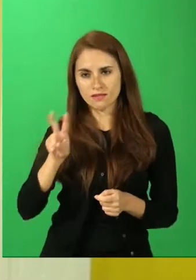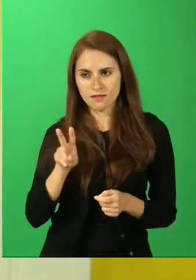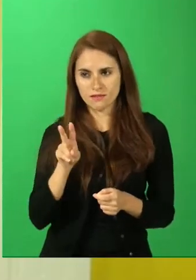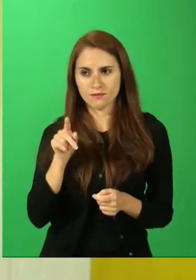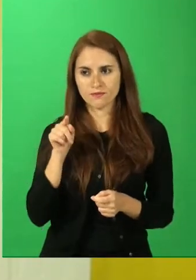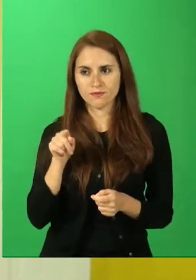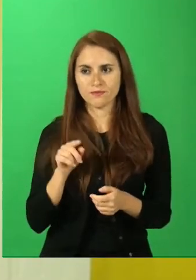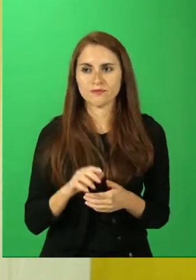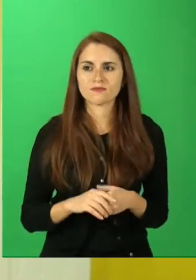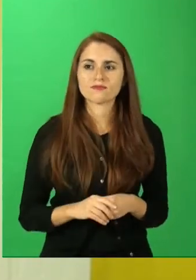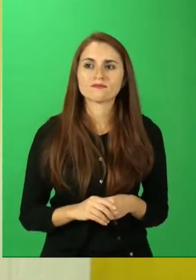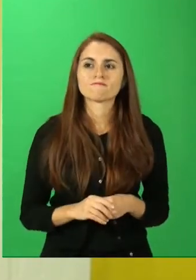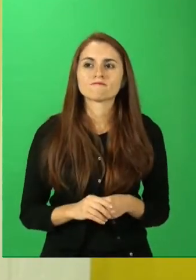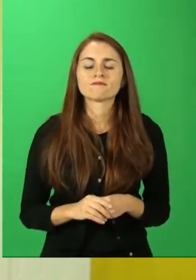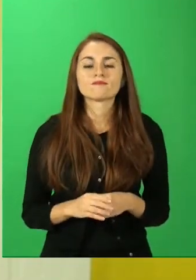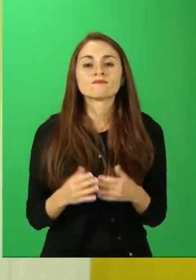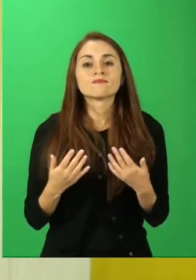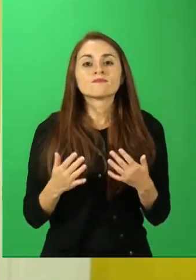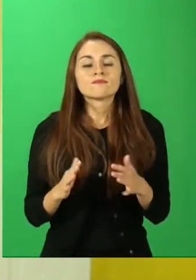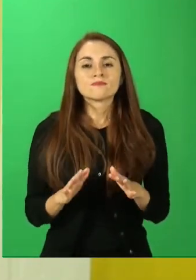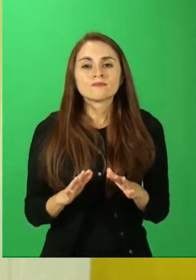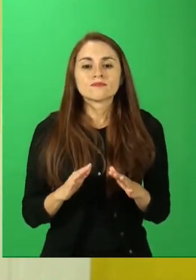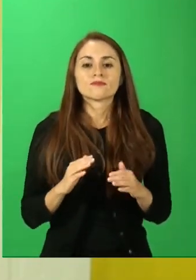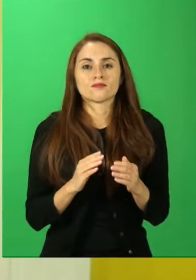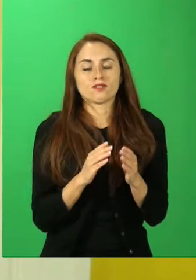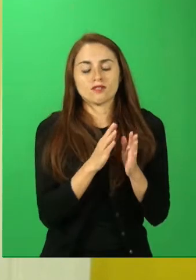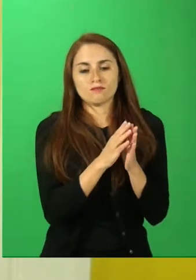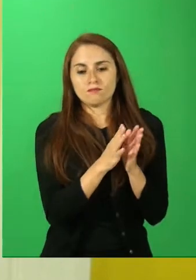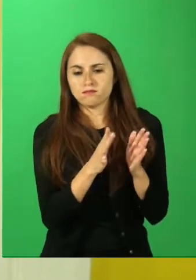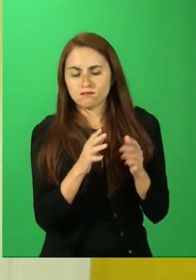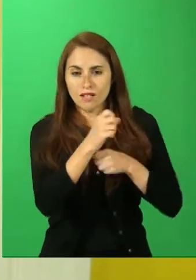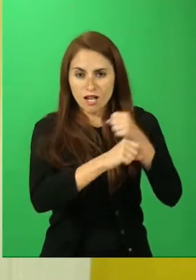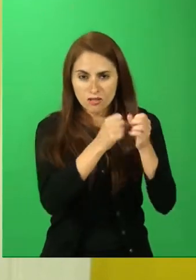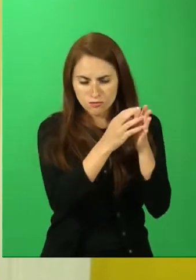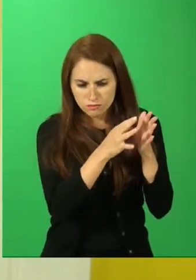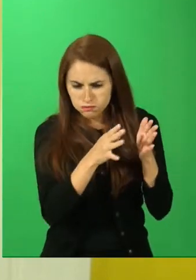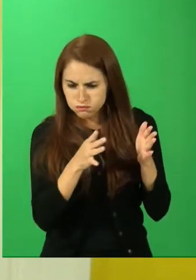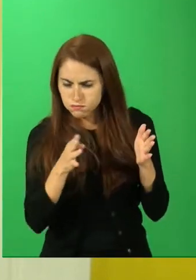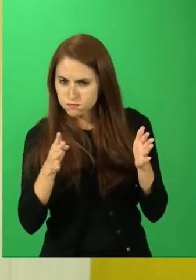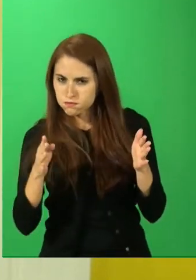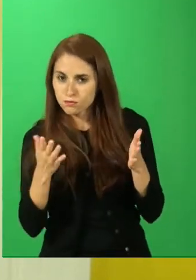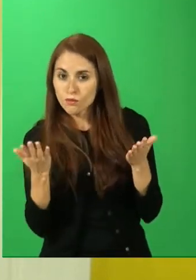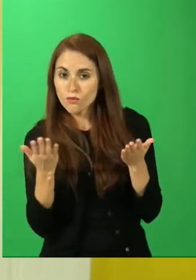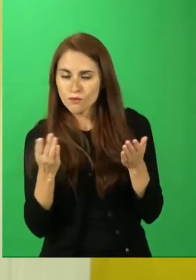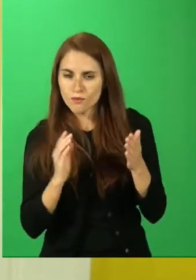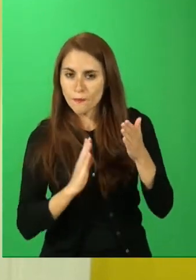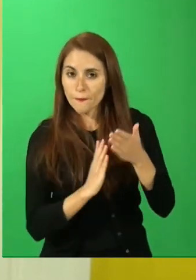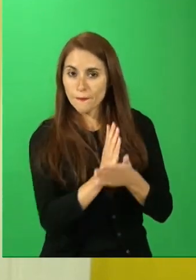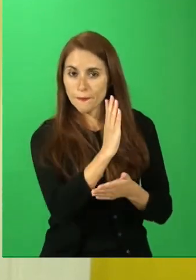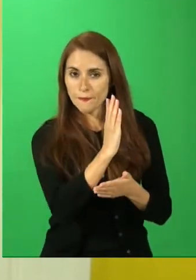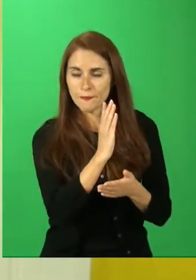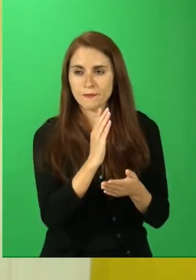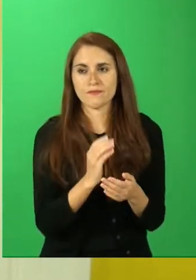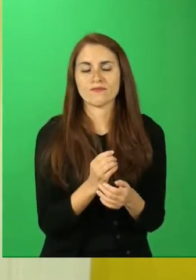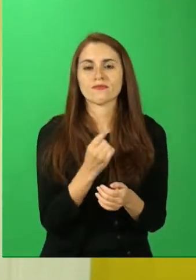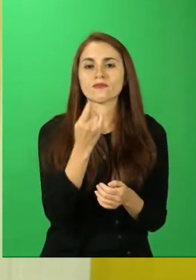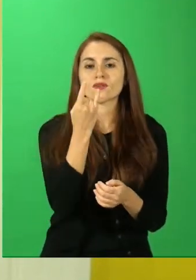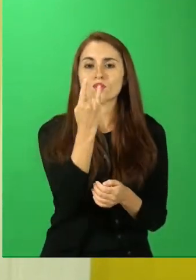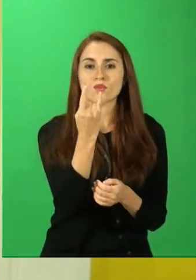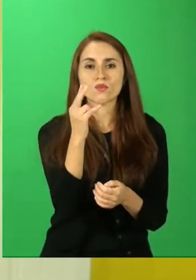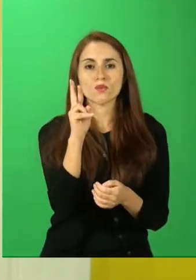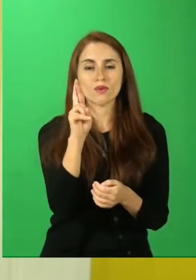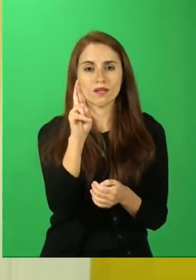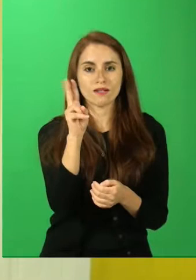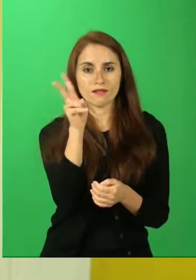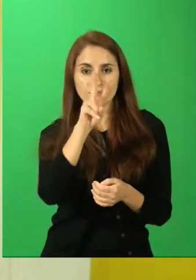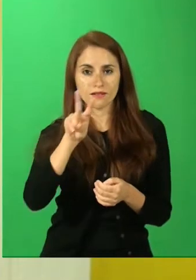Bueno, vamos en orden cronológico a explicar el origen primero con la Unión Soviética. Estos son